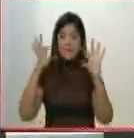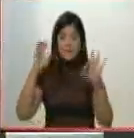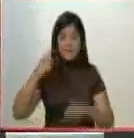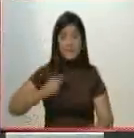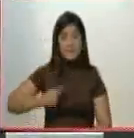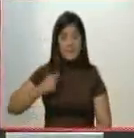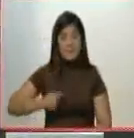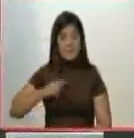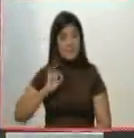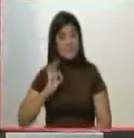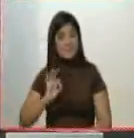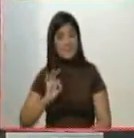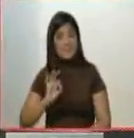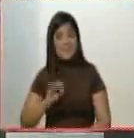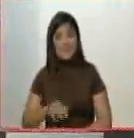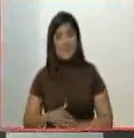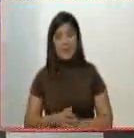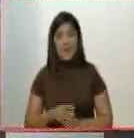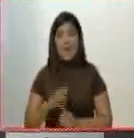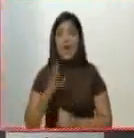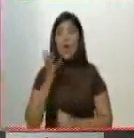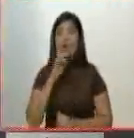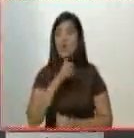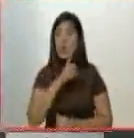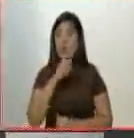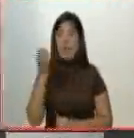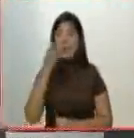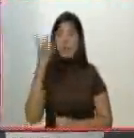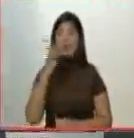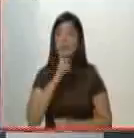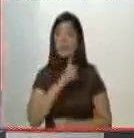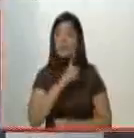relieve como el de Jessica López,